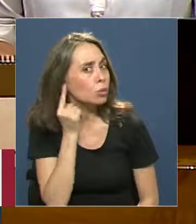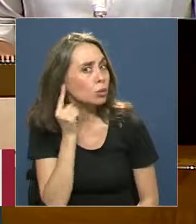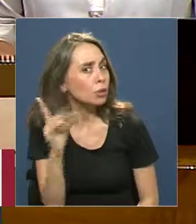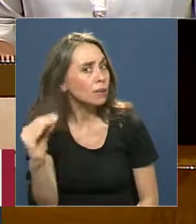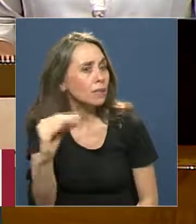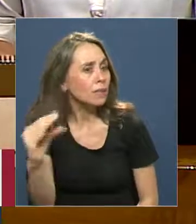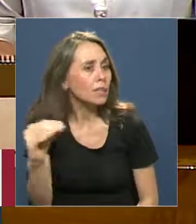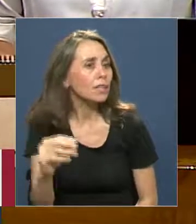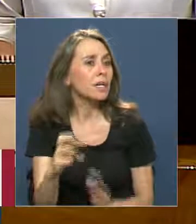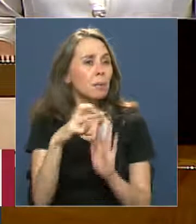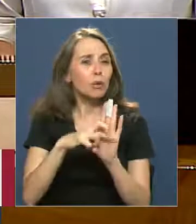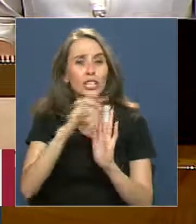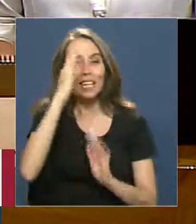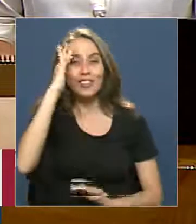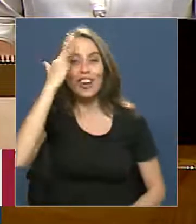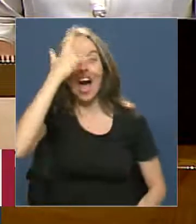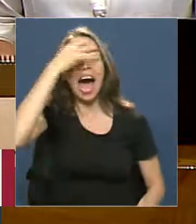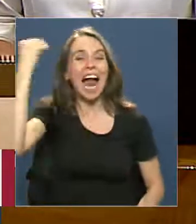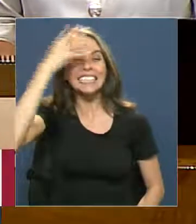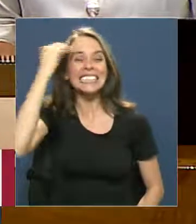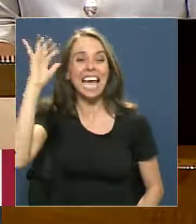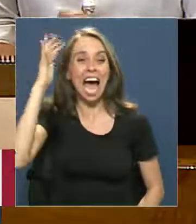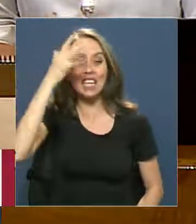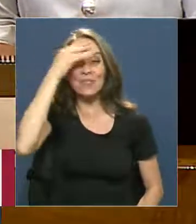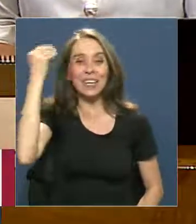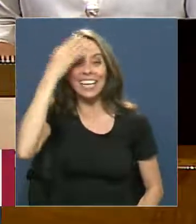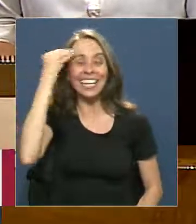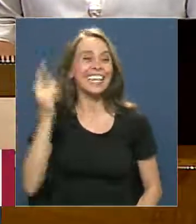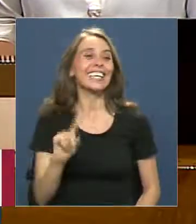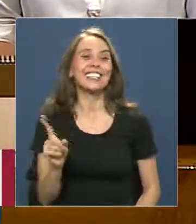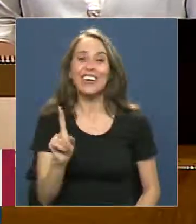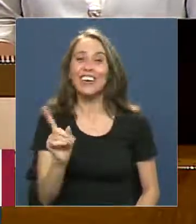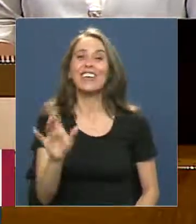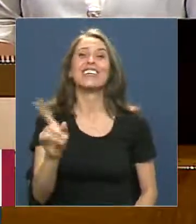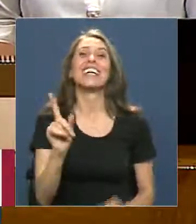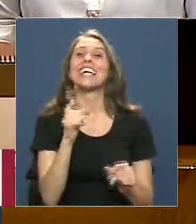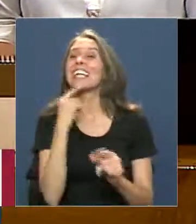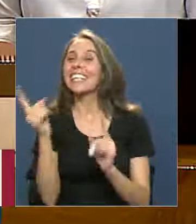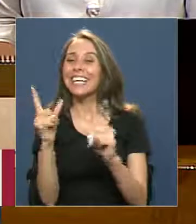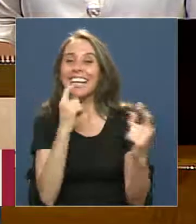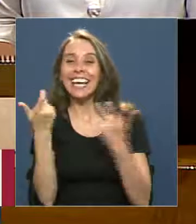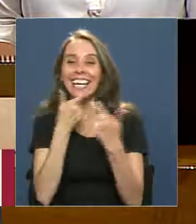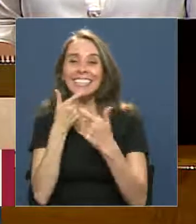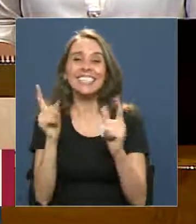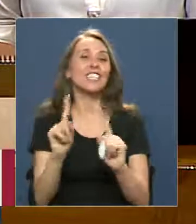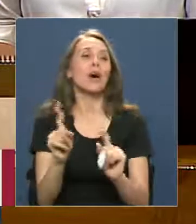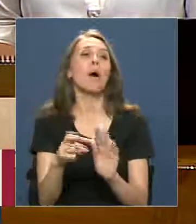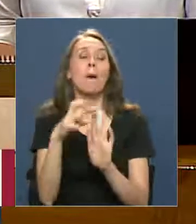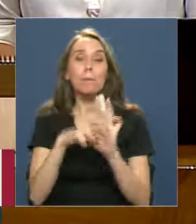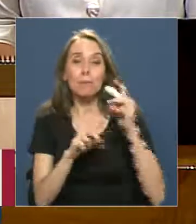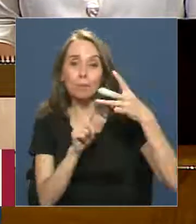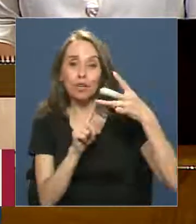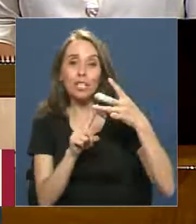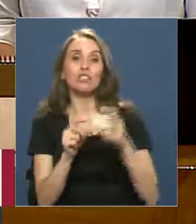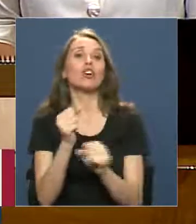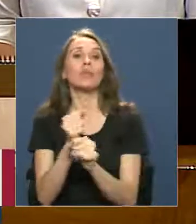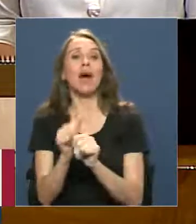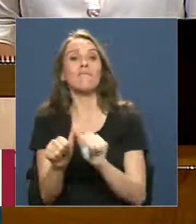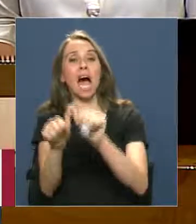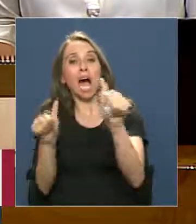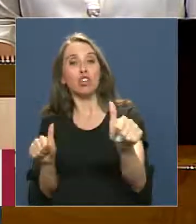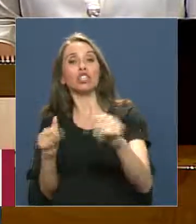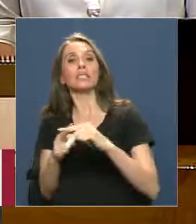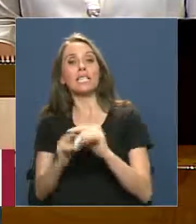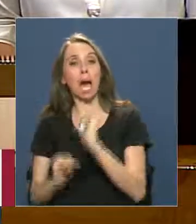¿El proyecto del Alzheimer? No, el del teletrabajo en particular. Perdón. El proyecto del teletrabajo en